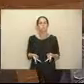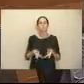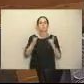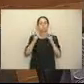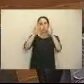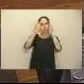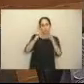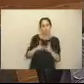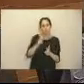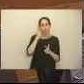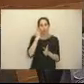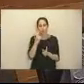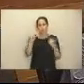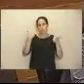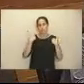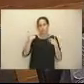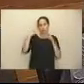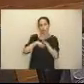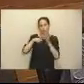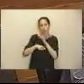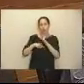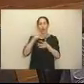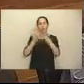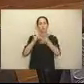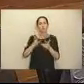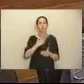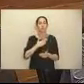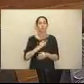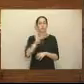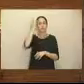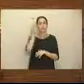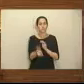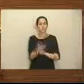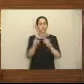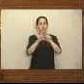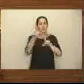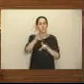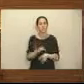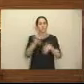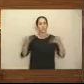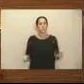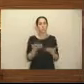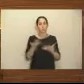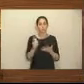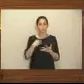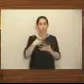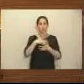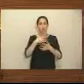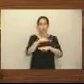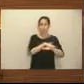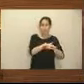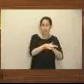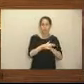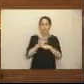cuantificar las cargas administrativas que soporta la actividad emprendedora en Asturias, así como impulsar, a través de la necesaria coordinación interadministrativa, las